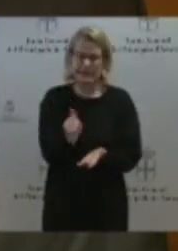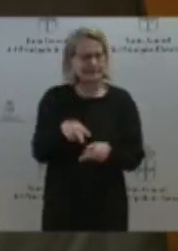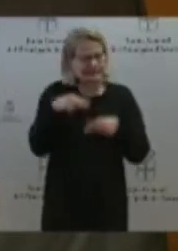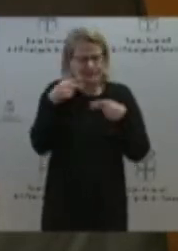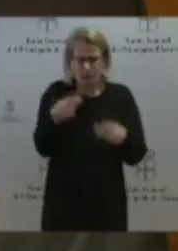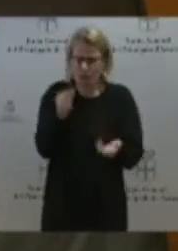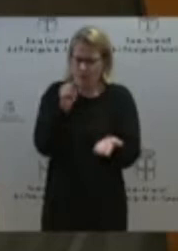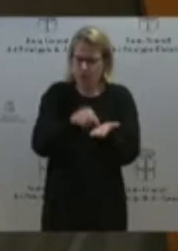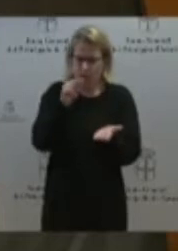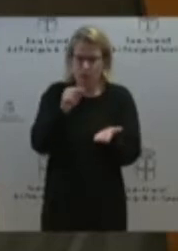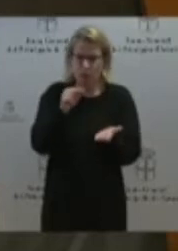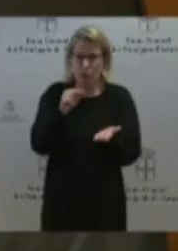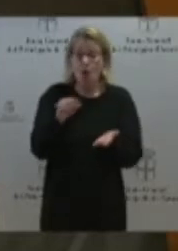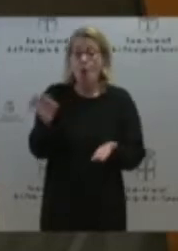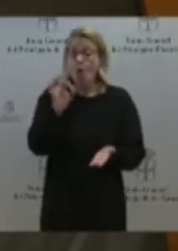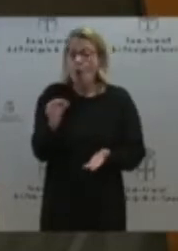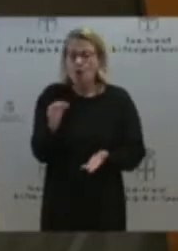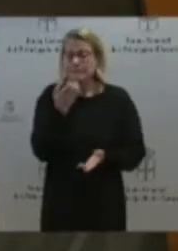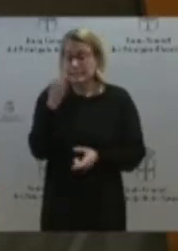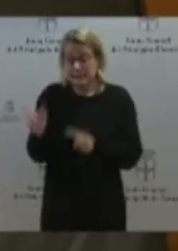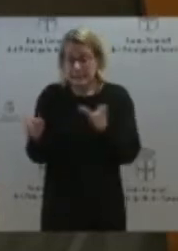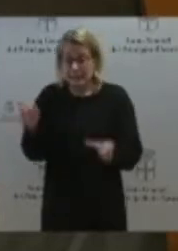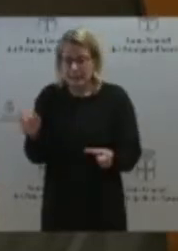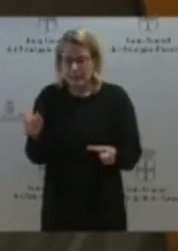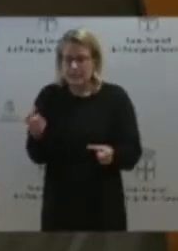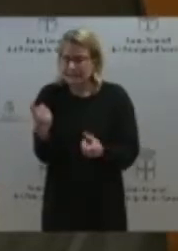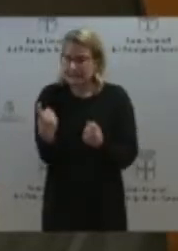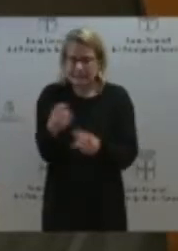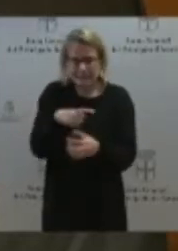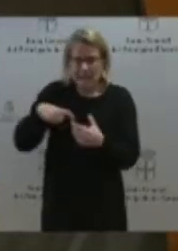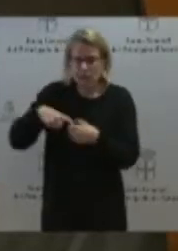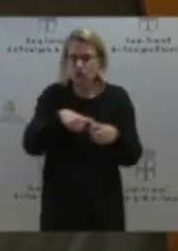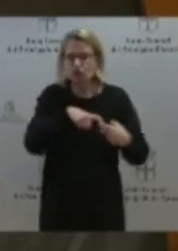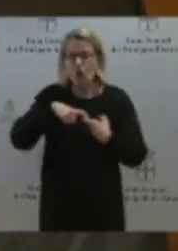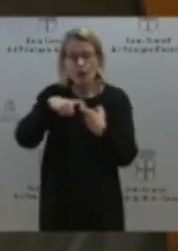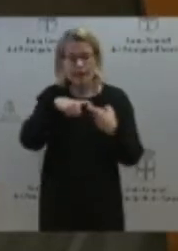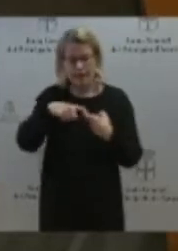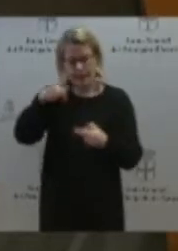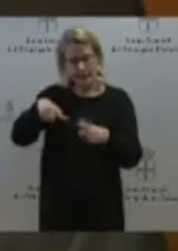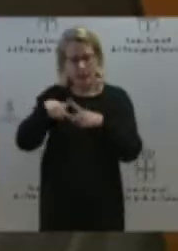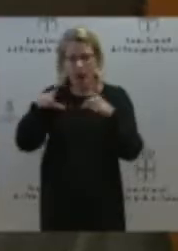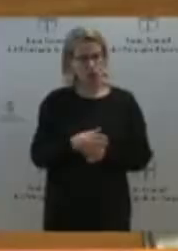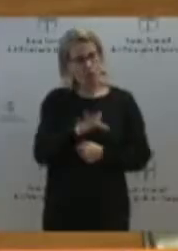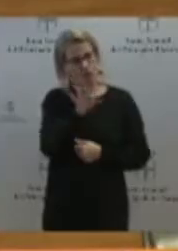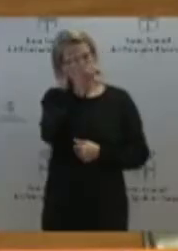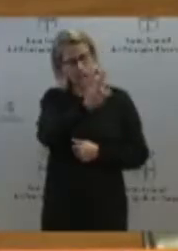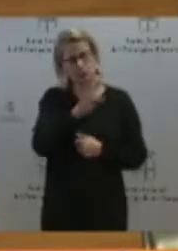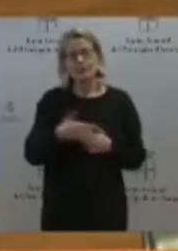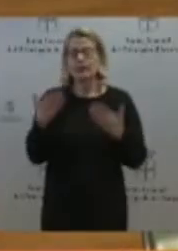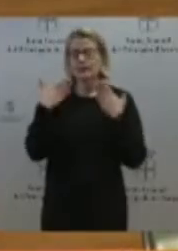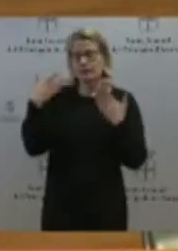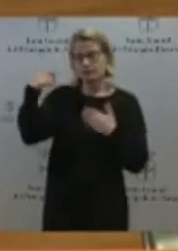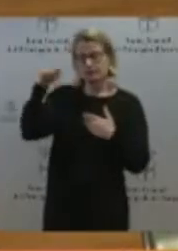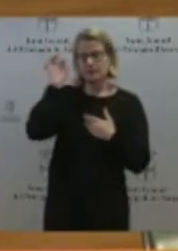de recurrir a la solidaridad del conjunto de Asturias. Por lo tanto, por supuesto, es una prioridad para el Gobierno de Asturias. En el pasado debate